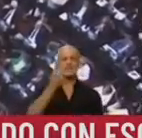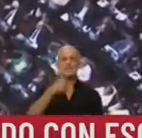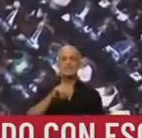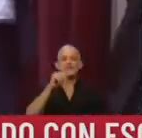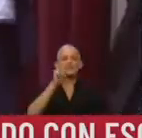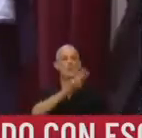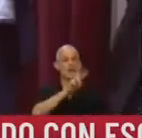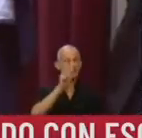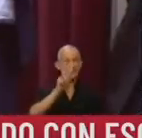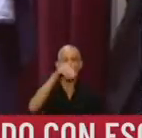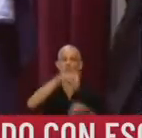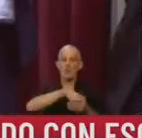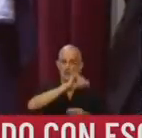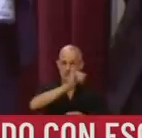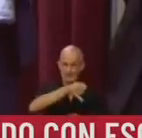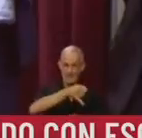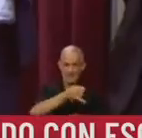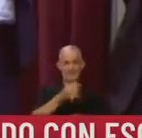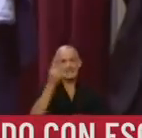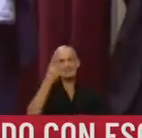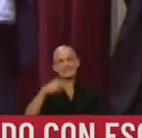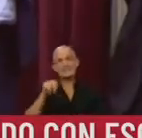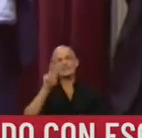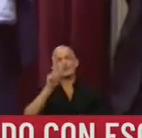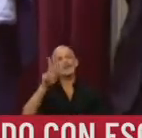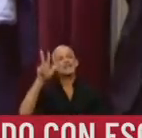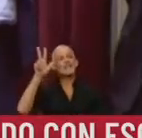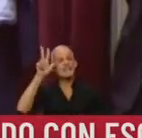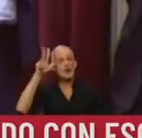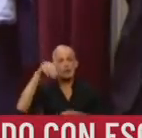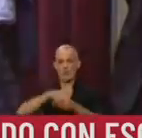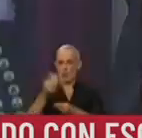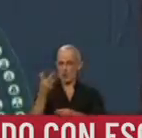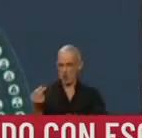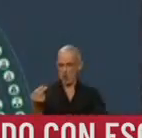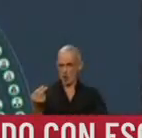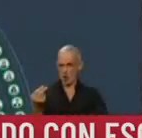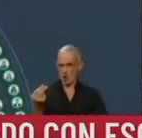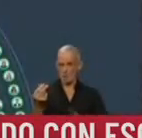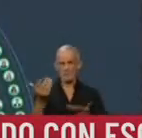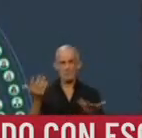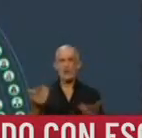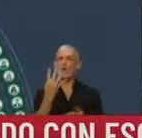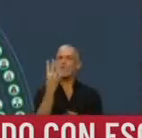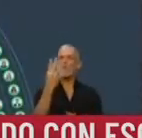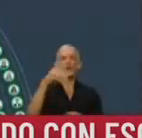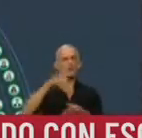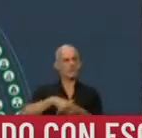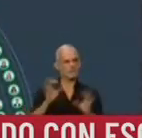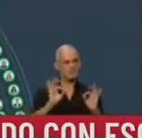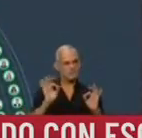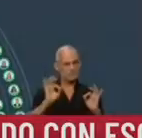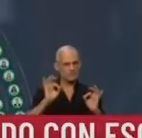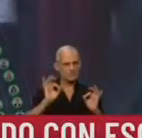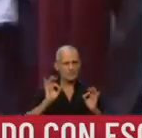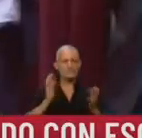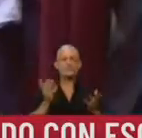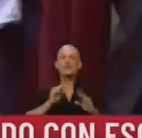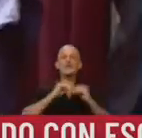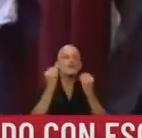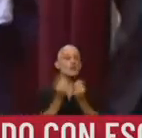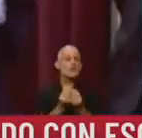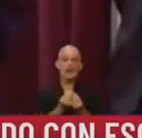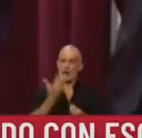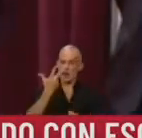gobierno, ¿quién es usted para decir vamos a suerte o verdad como si estuviera jugando a la quinela o jugando a la bocha? Y así fueron,